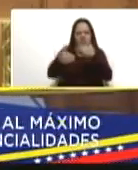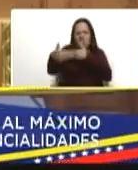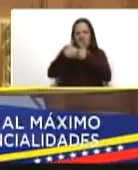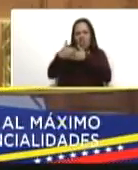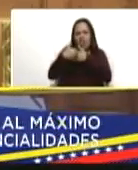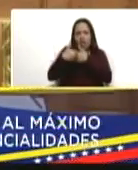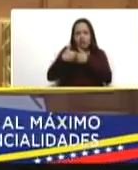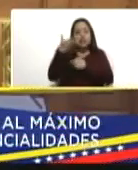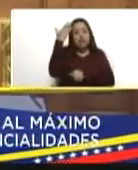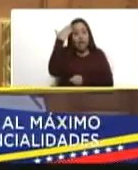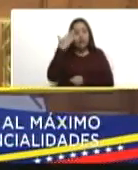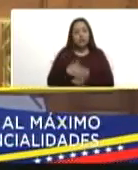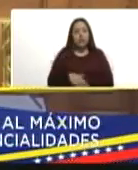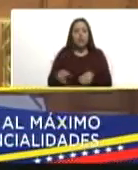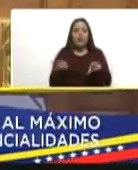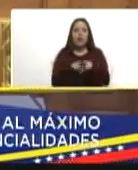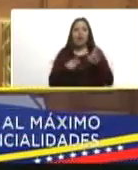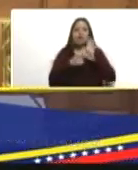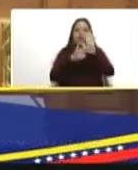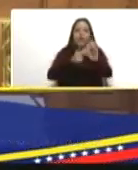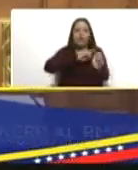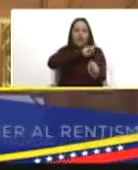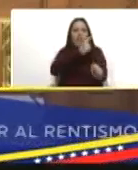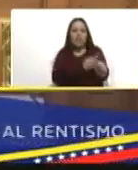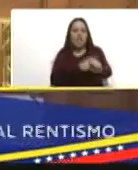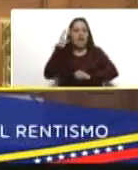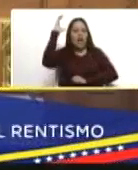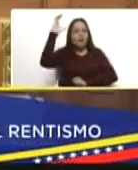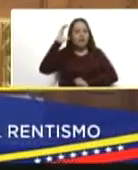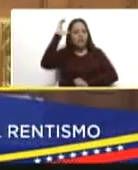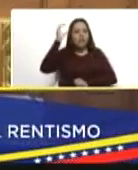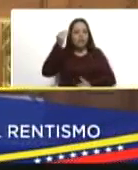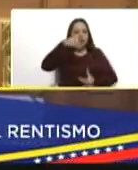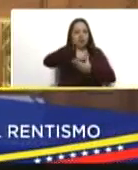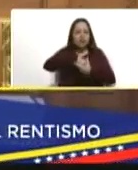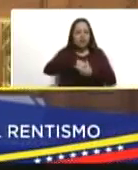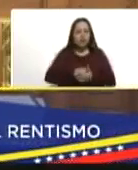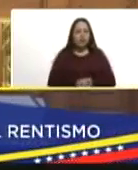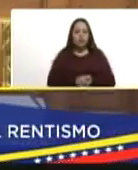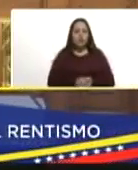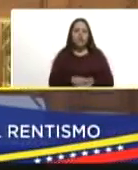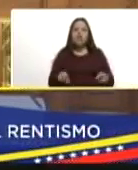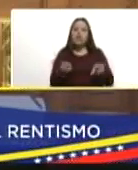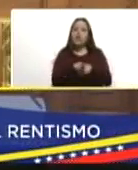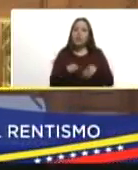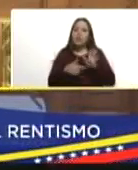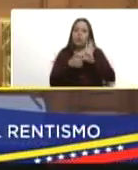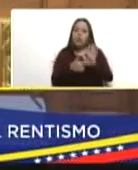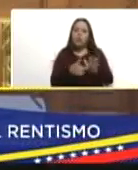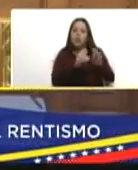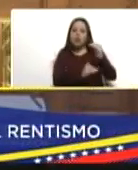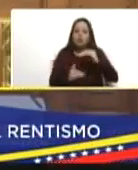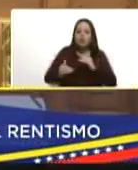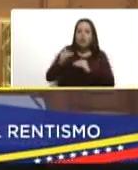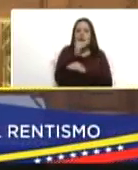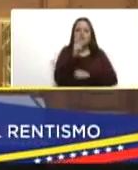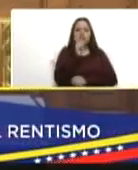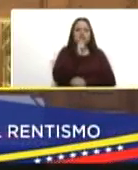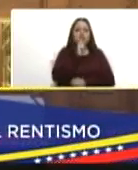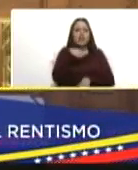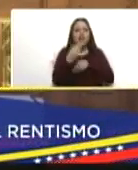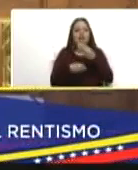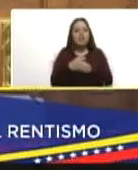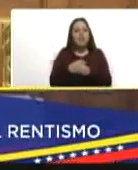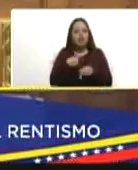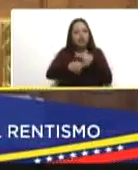inciso demostró la fortaleza de sus capacidades internas que conllevaron a superar la adversidad creadas por el